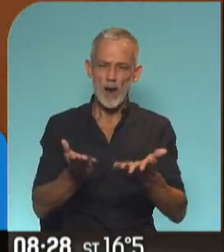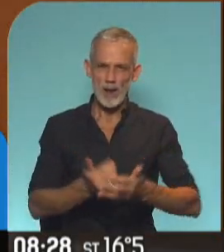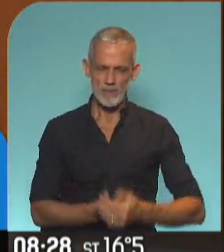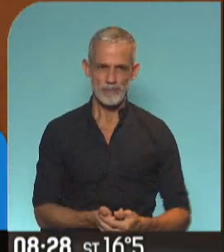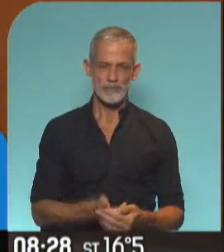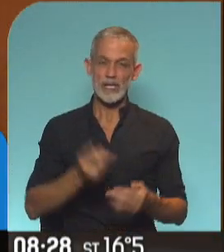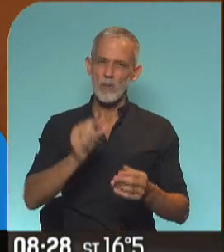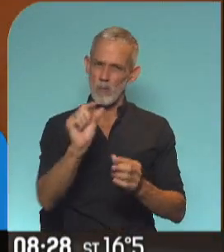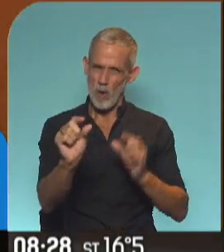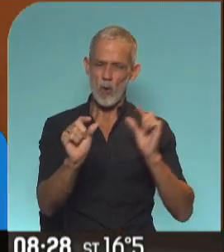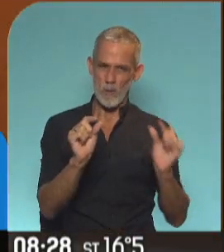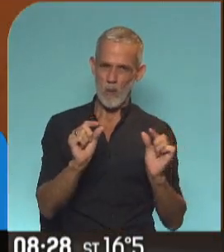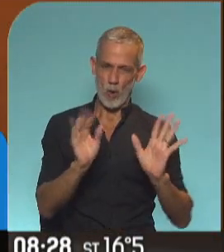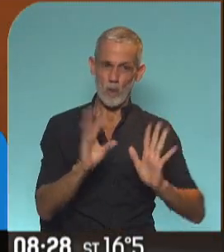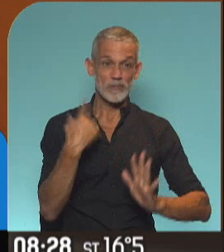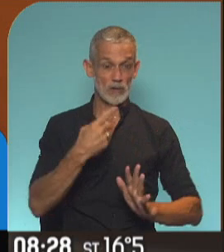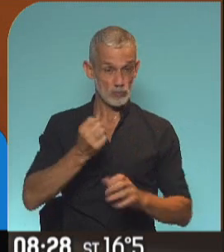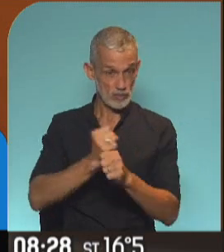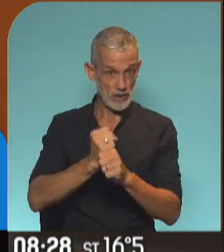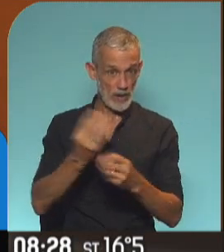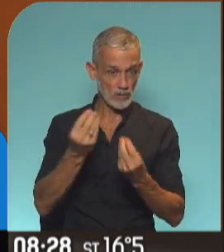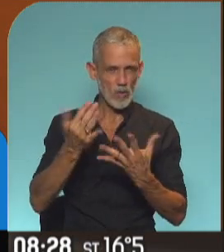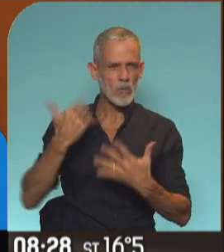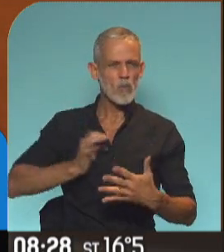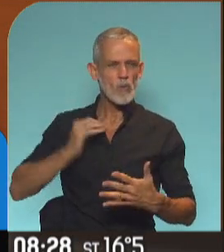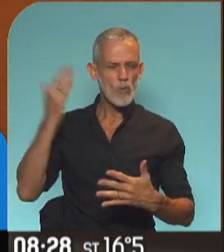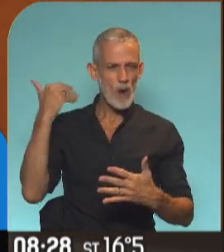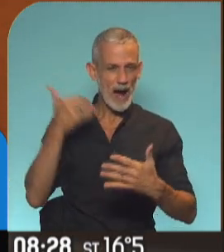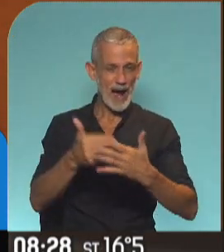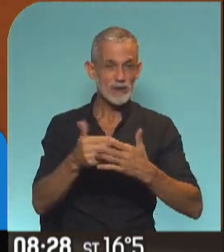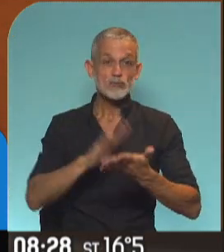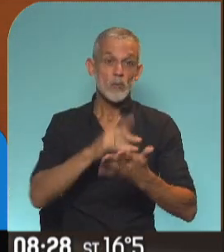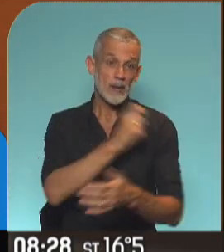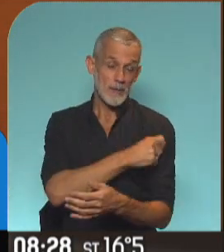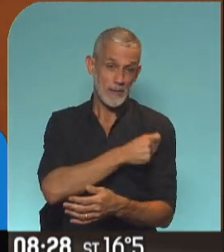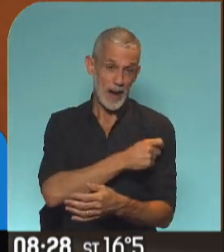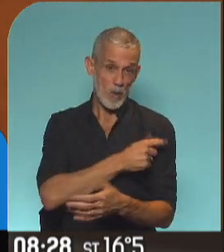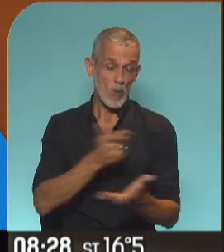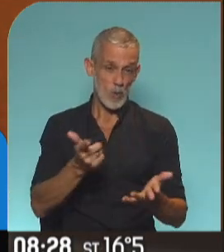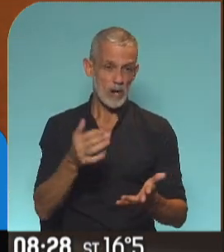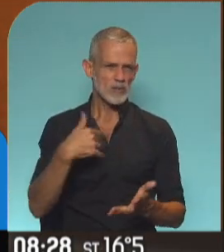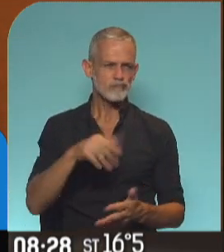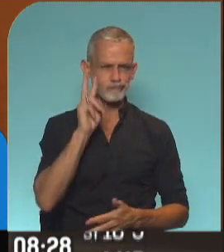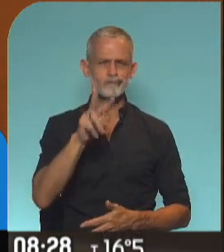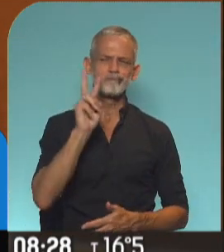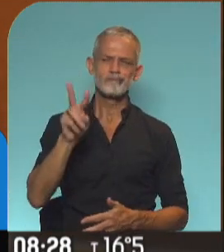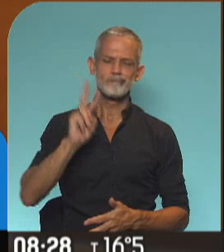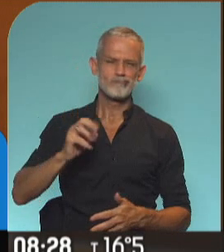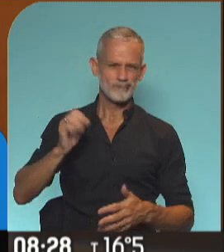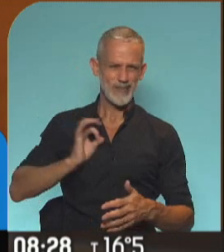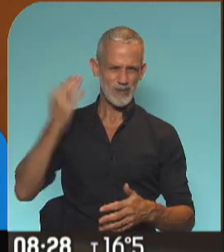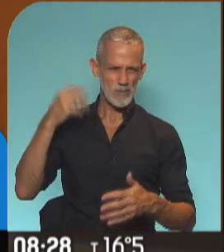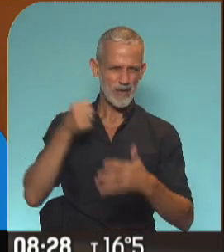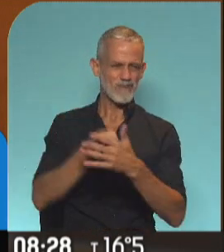parte y parte digamos nosotros estamos trabajando hace varios años en vacunas y lo que hemos visto a fin de año a